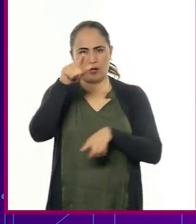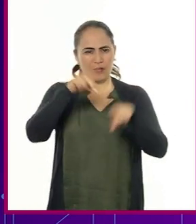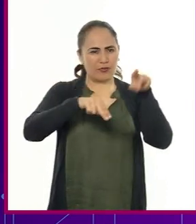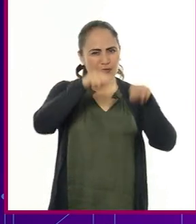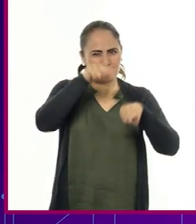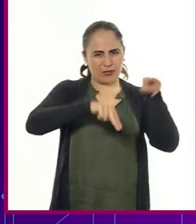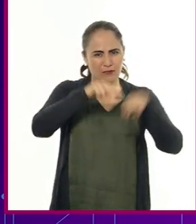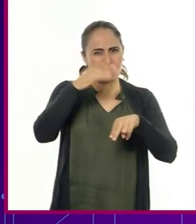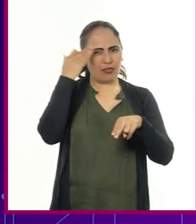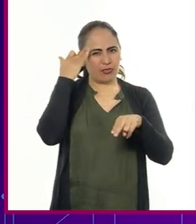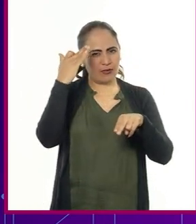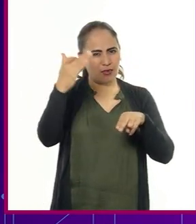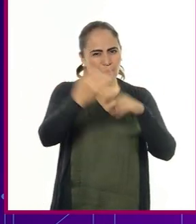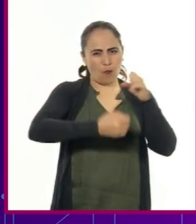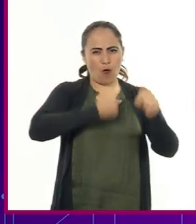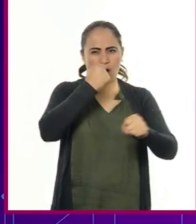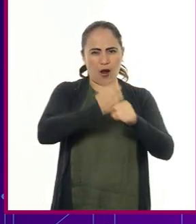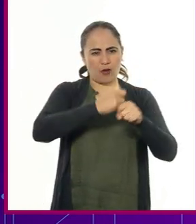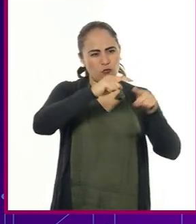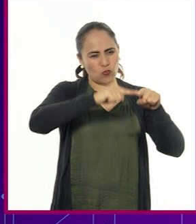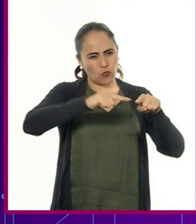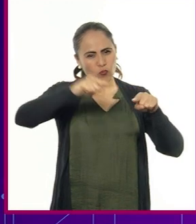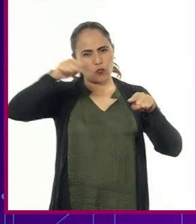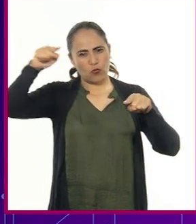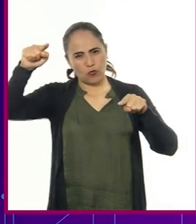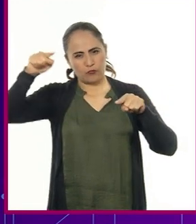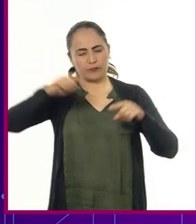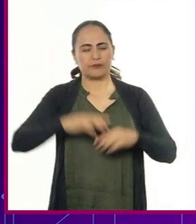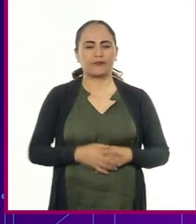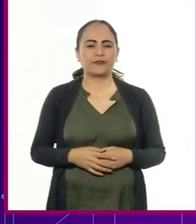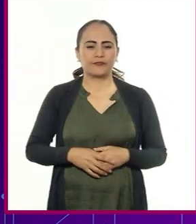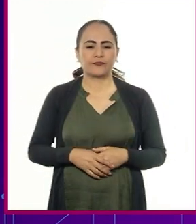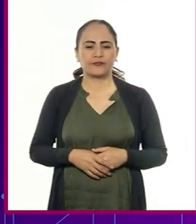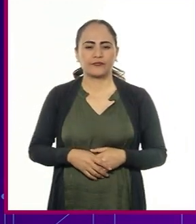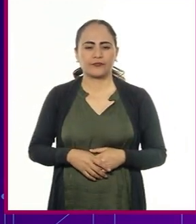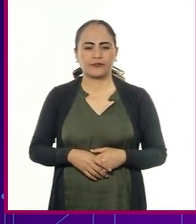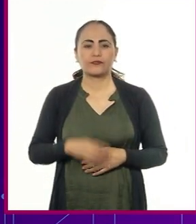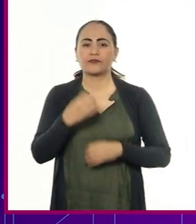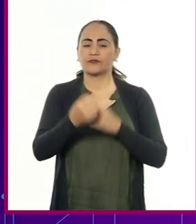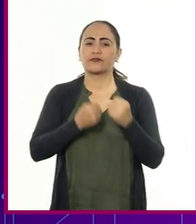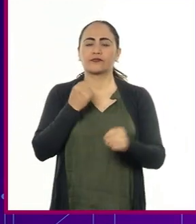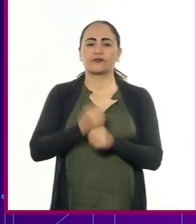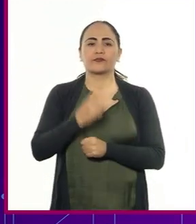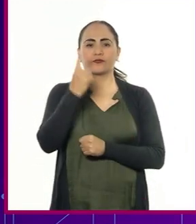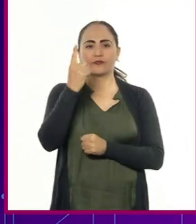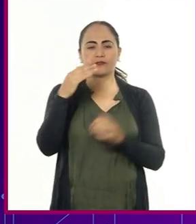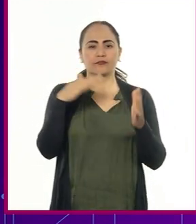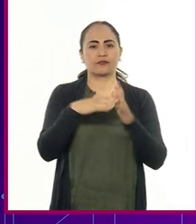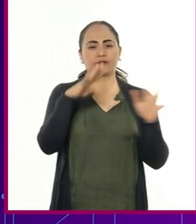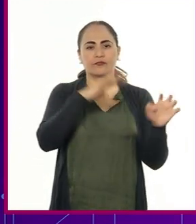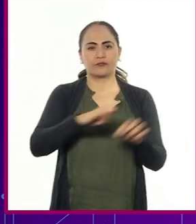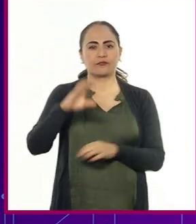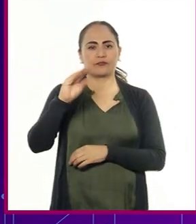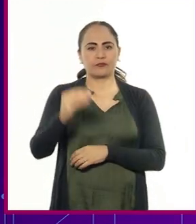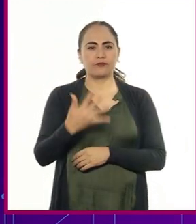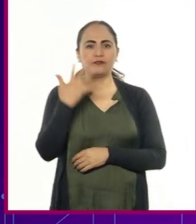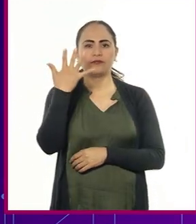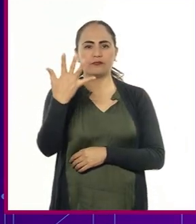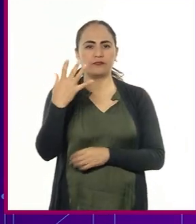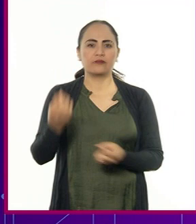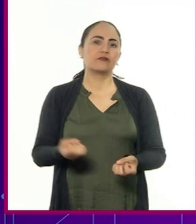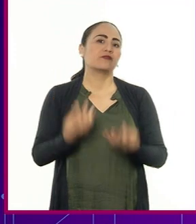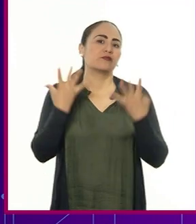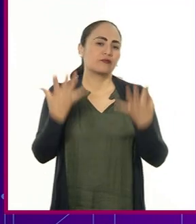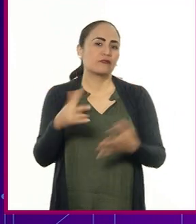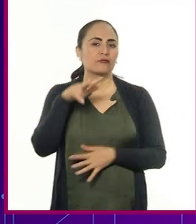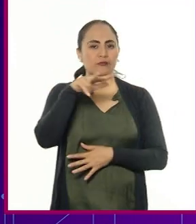el paso de los años, que se comporta en ascenso. En el año 1995, la cantidad era